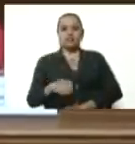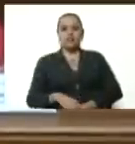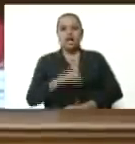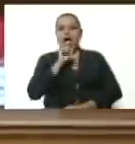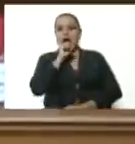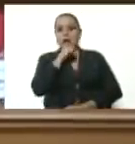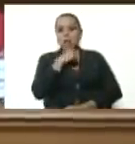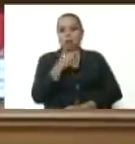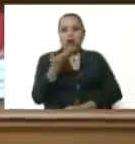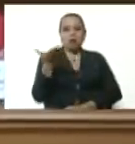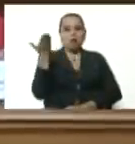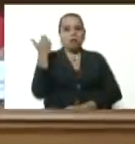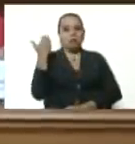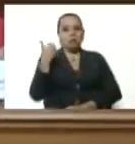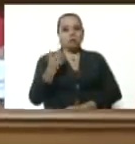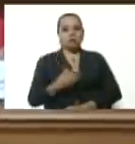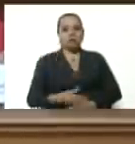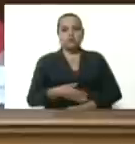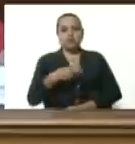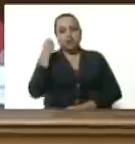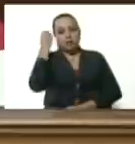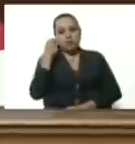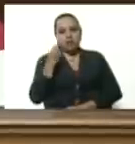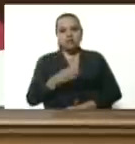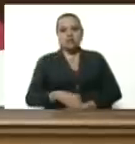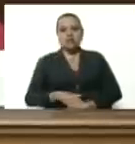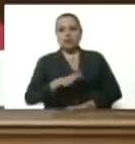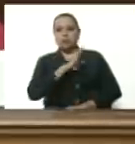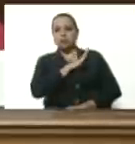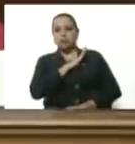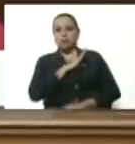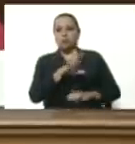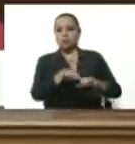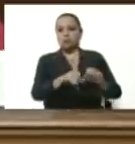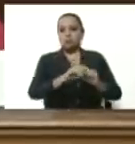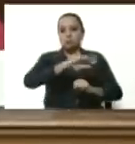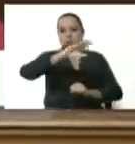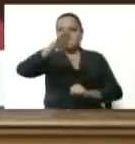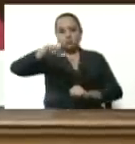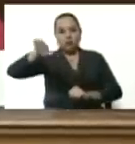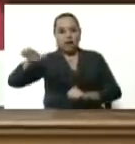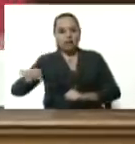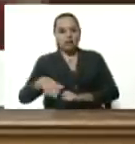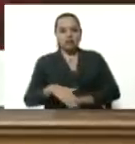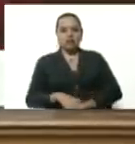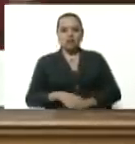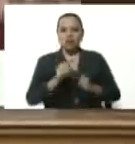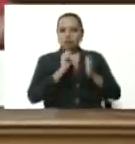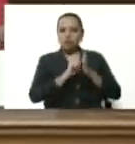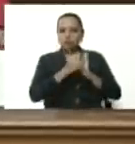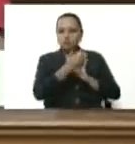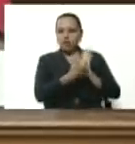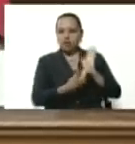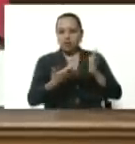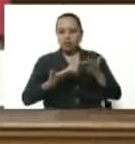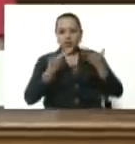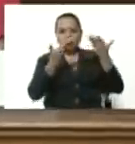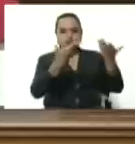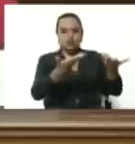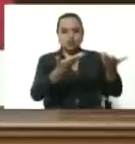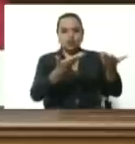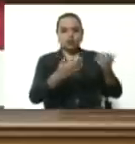de los que se creen amos del valle, una carta dirigida ya a